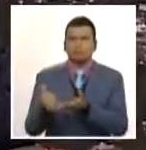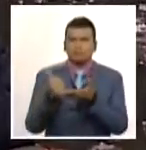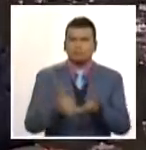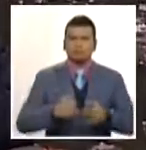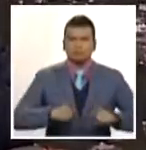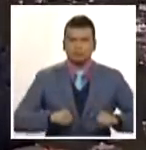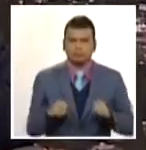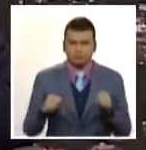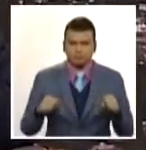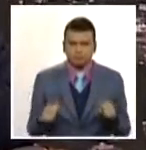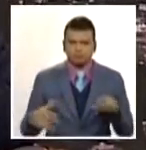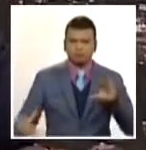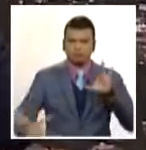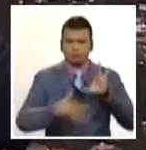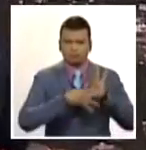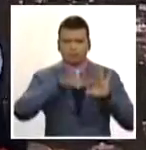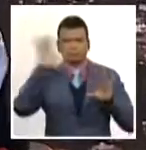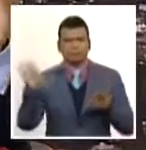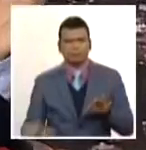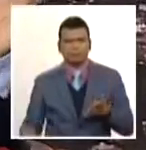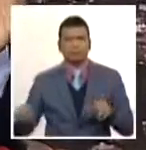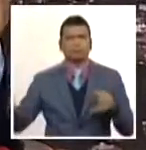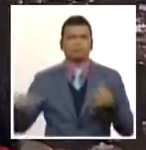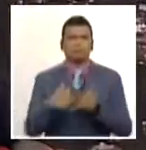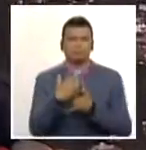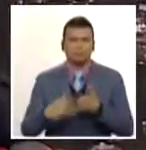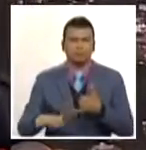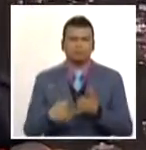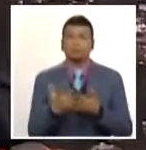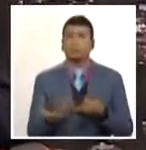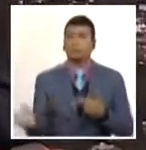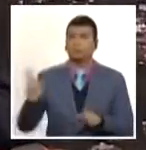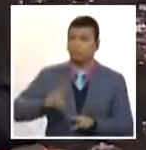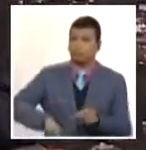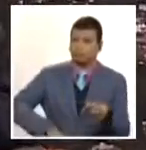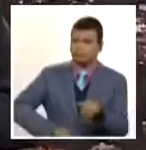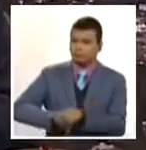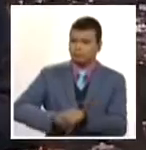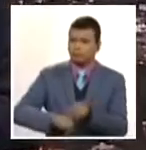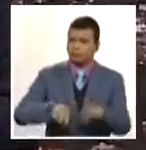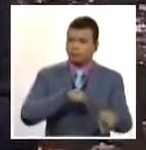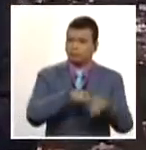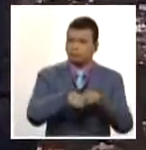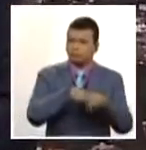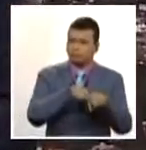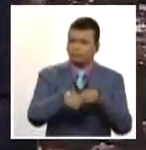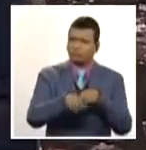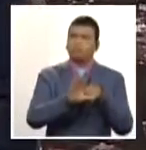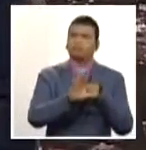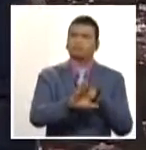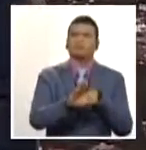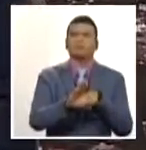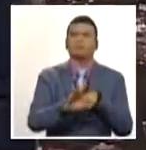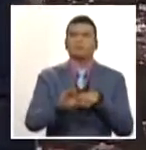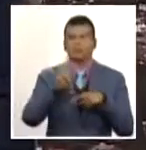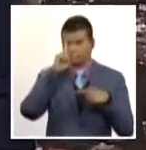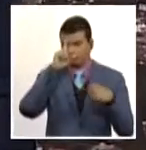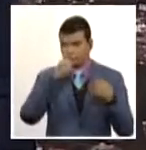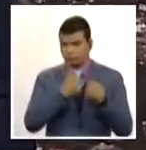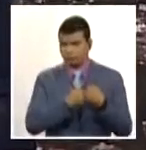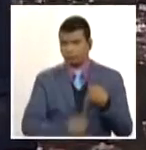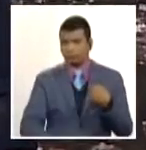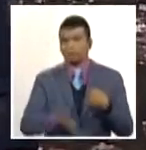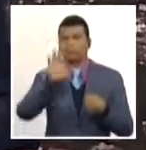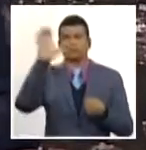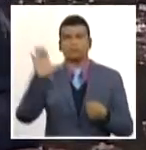se articule al Pacífico, de complementarnos y competir con los aliados del Pacífico,